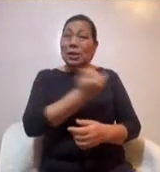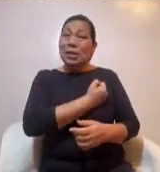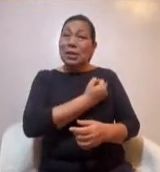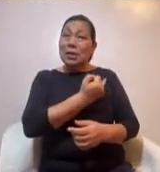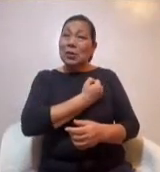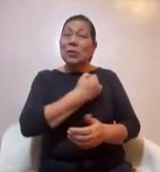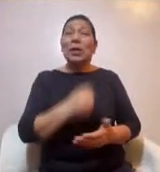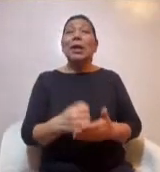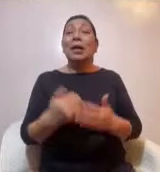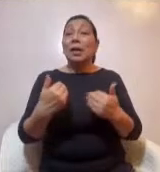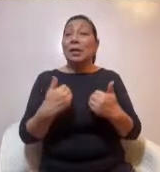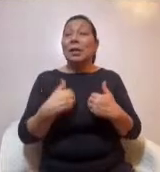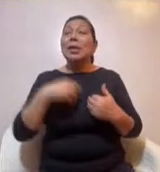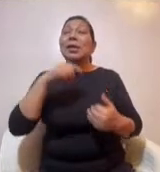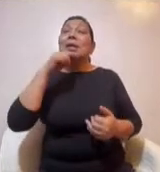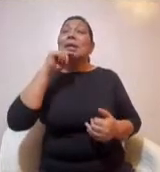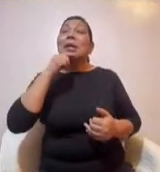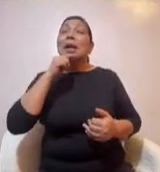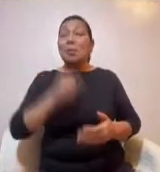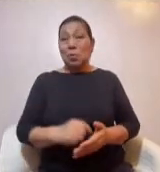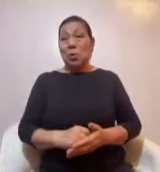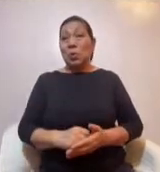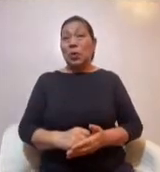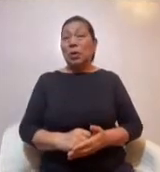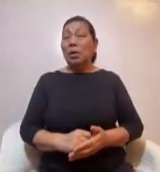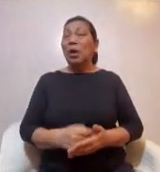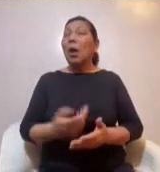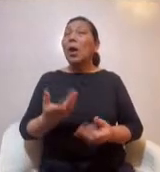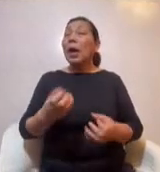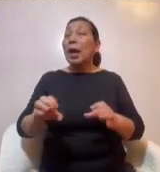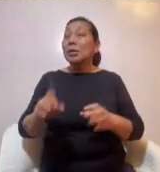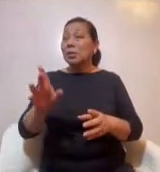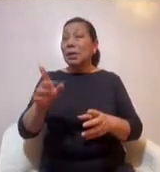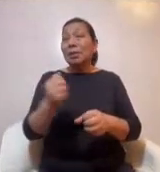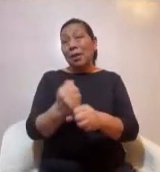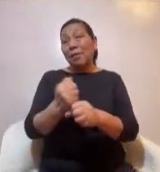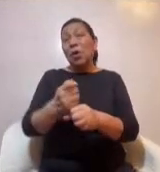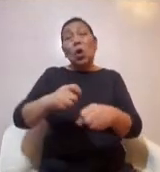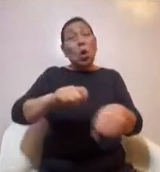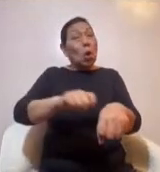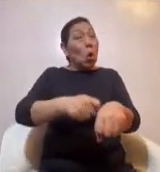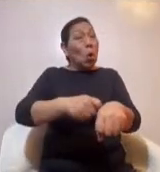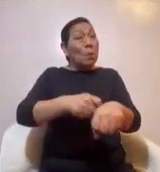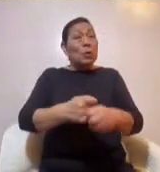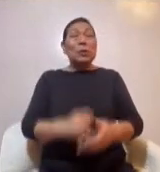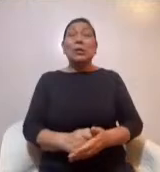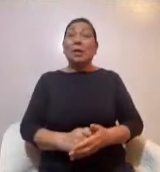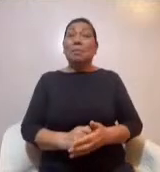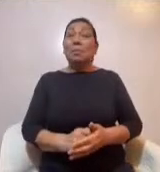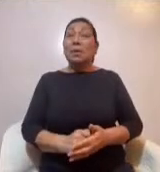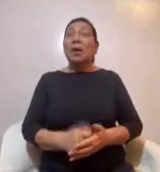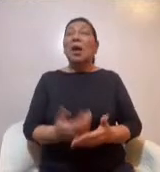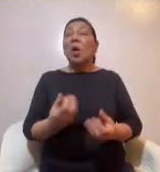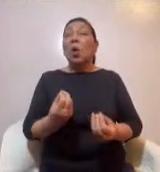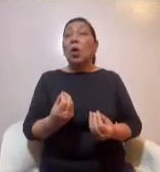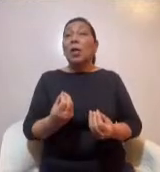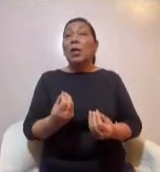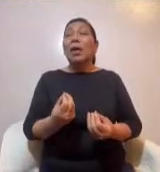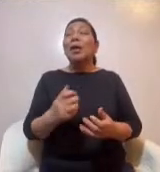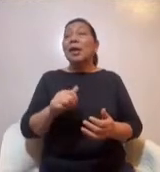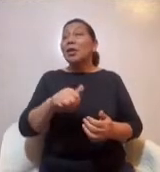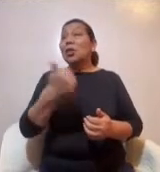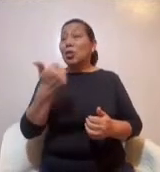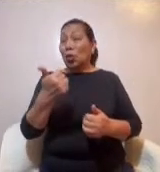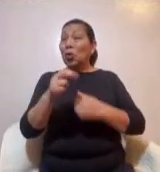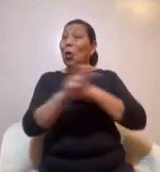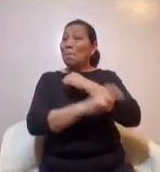sino institucional, que tienen las mujeres que ejercen la prostitución, y más incluso las mujeres que ejercen la